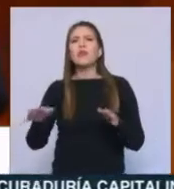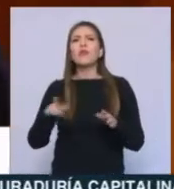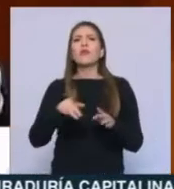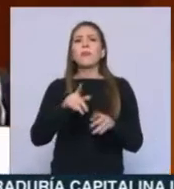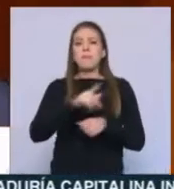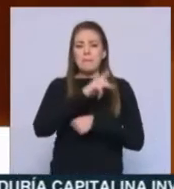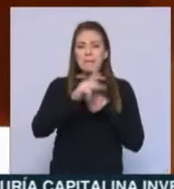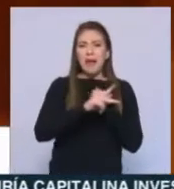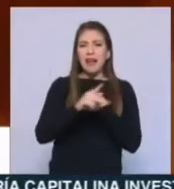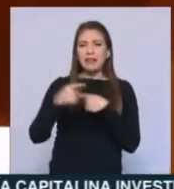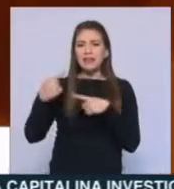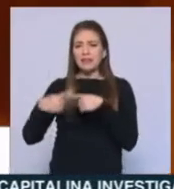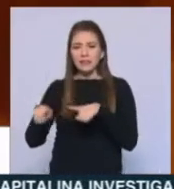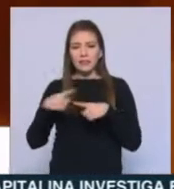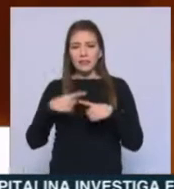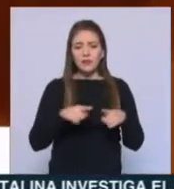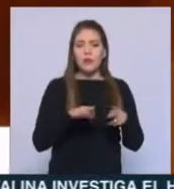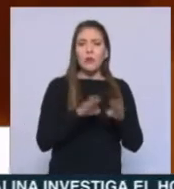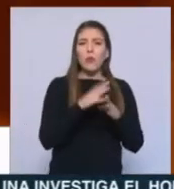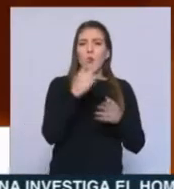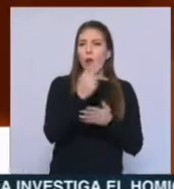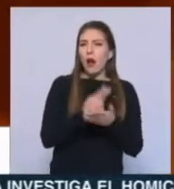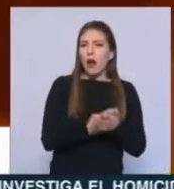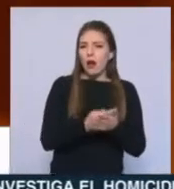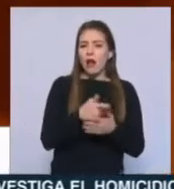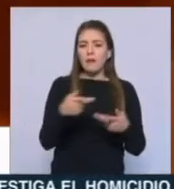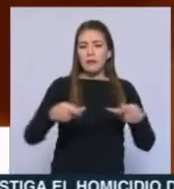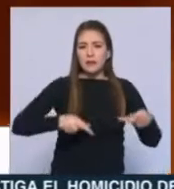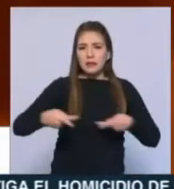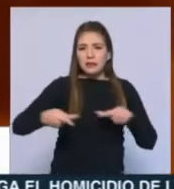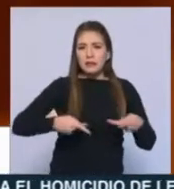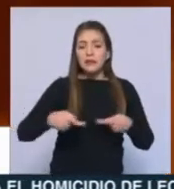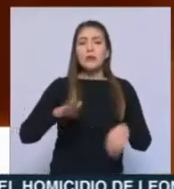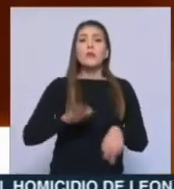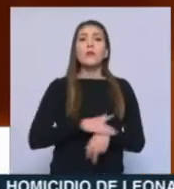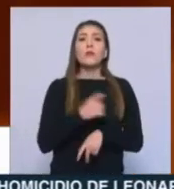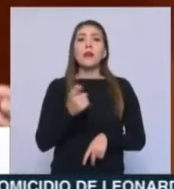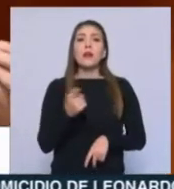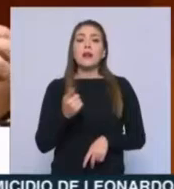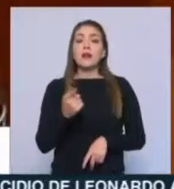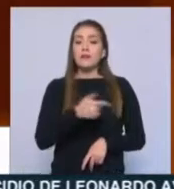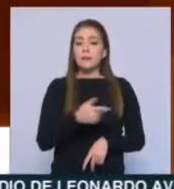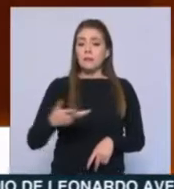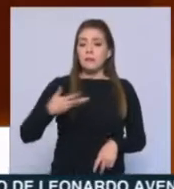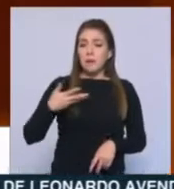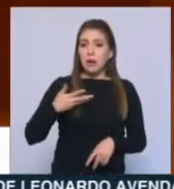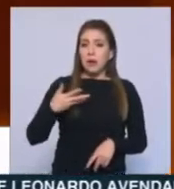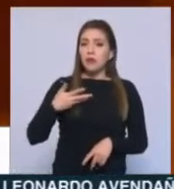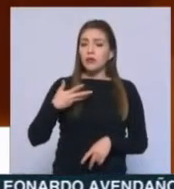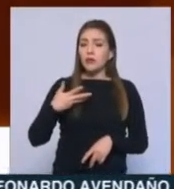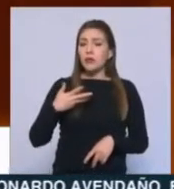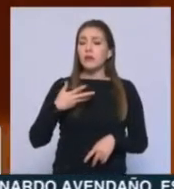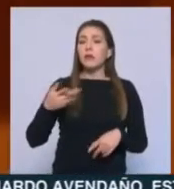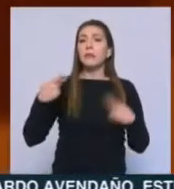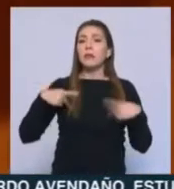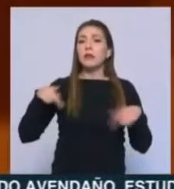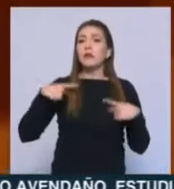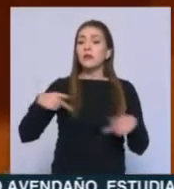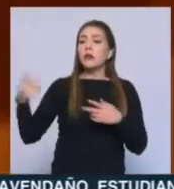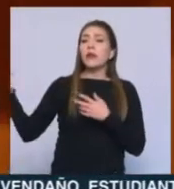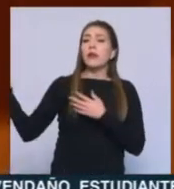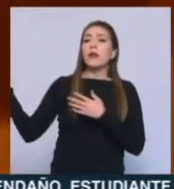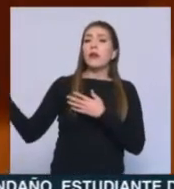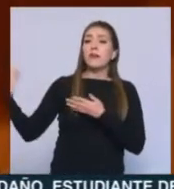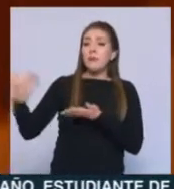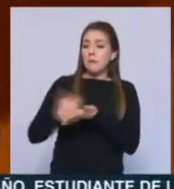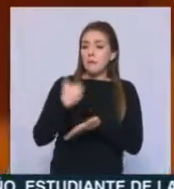país y otros programas, porque hay personas que llegan a México y nos dicen por